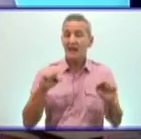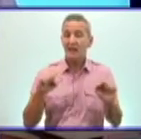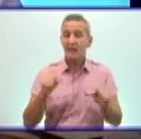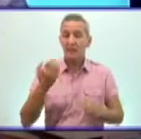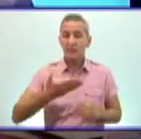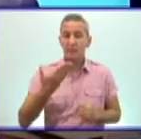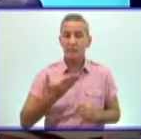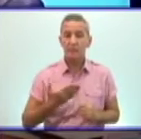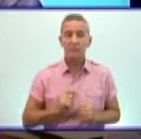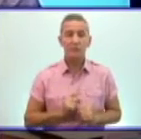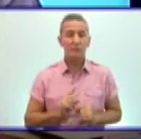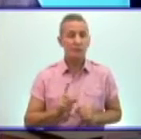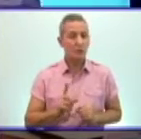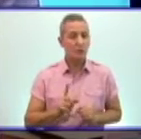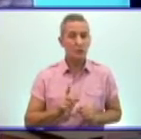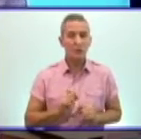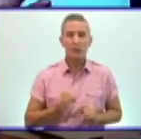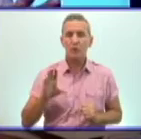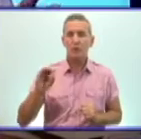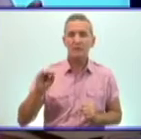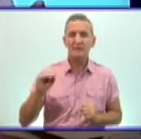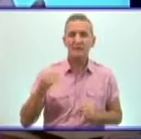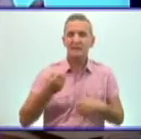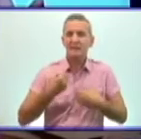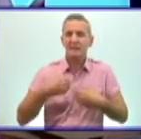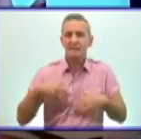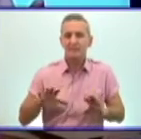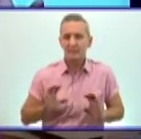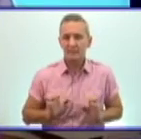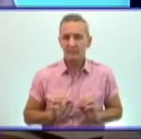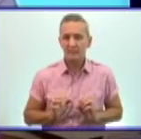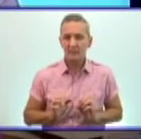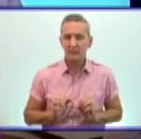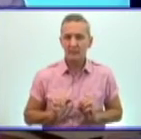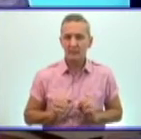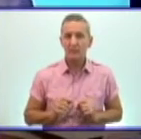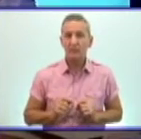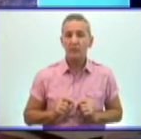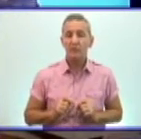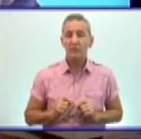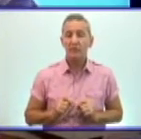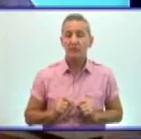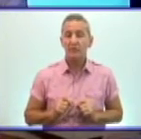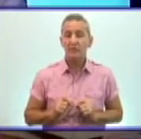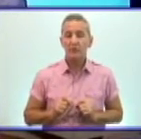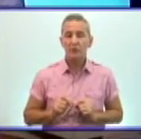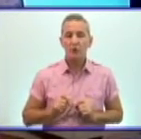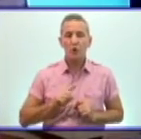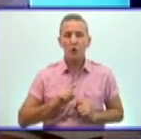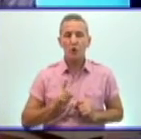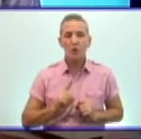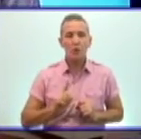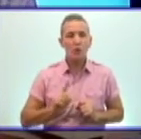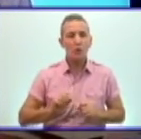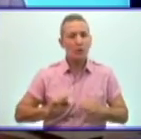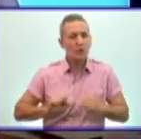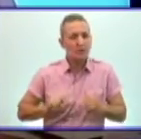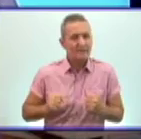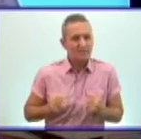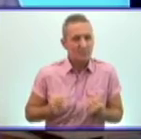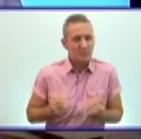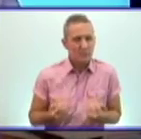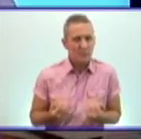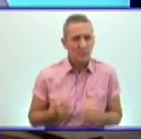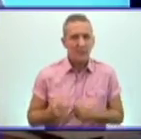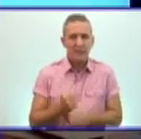sea, no es lo que ha impuesto el mundo determinadas potencias hegemónicas, no es lo que se manipula para ser utilizado contra los